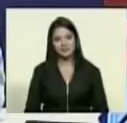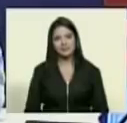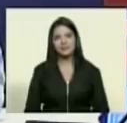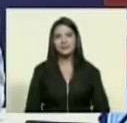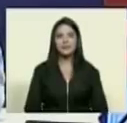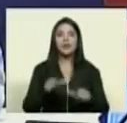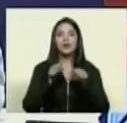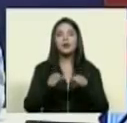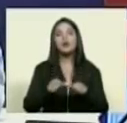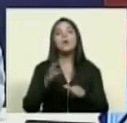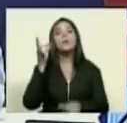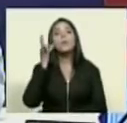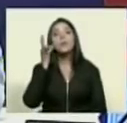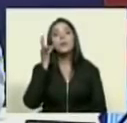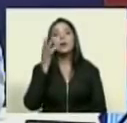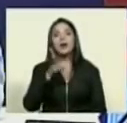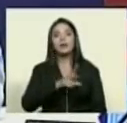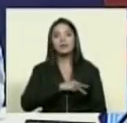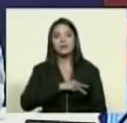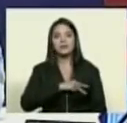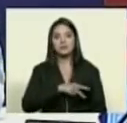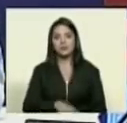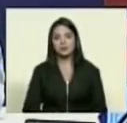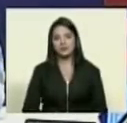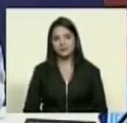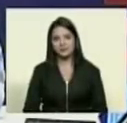Continuamos con Liz Flores de Venevisión.